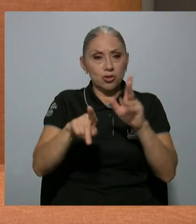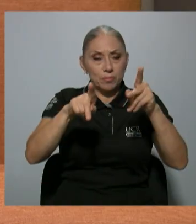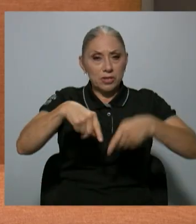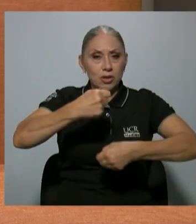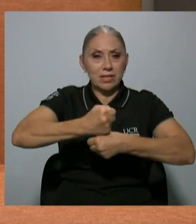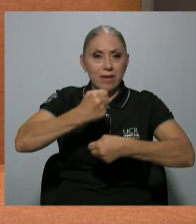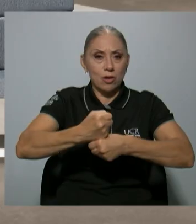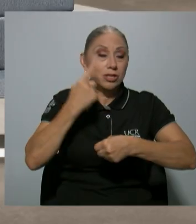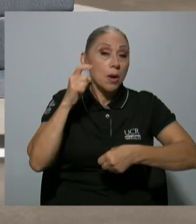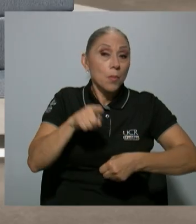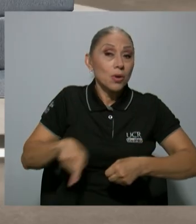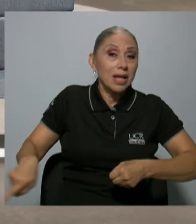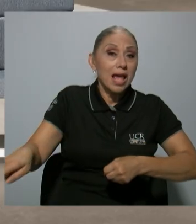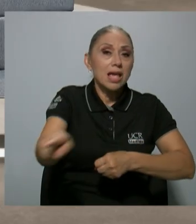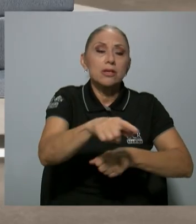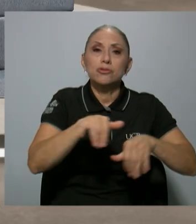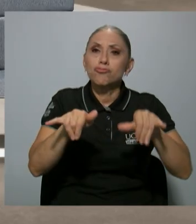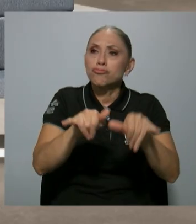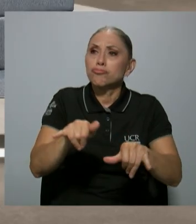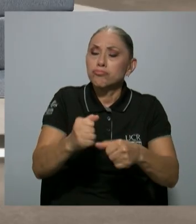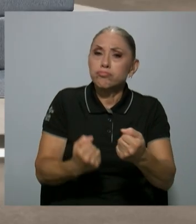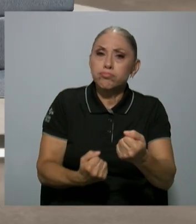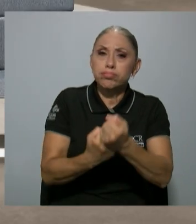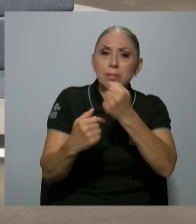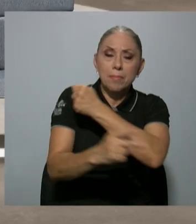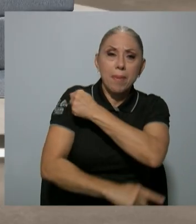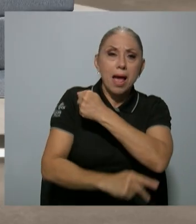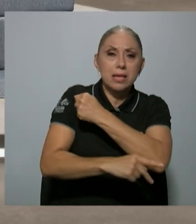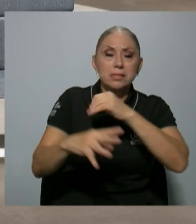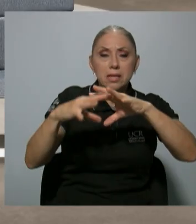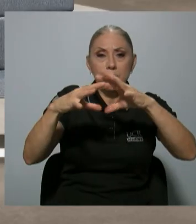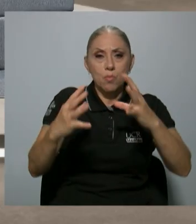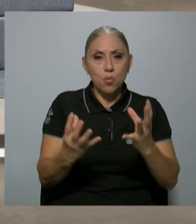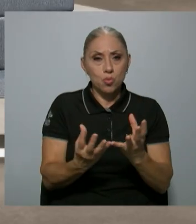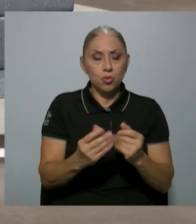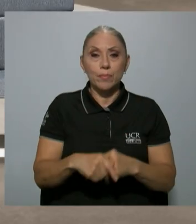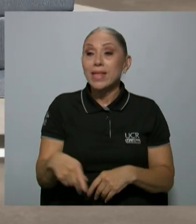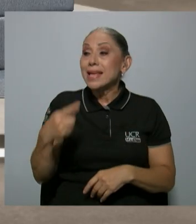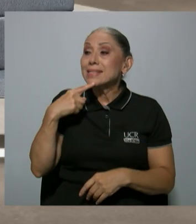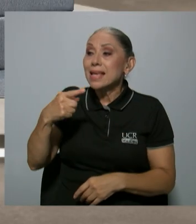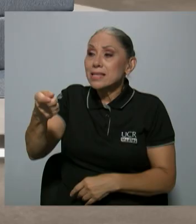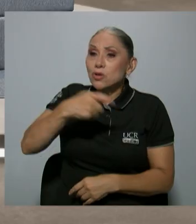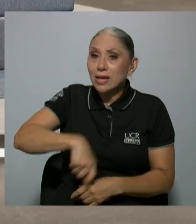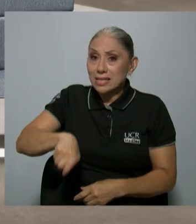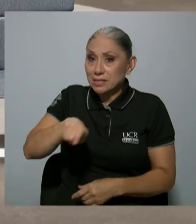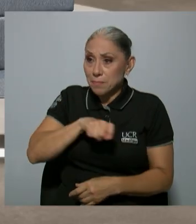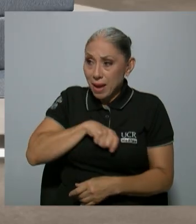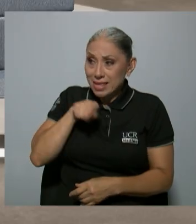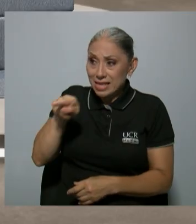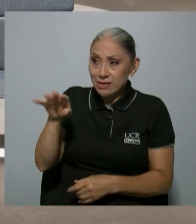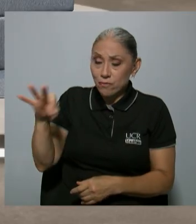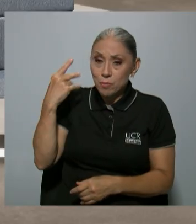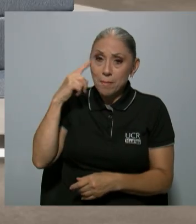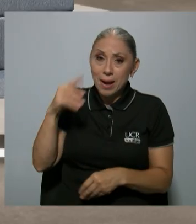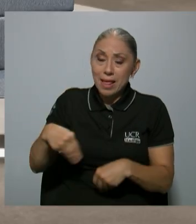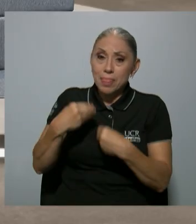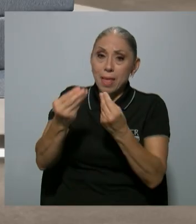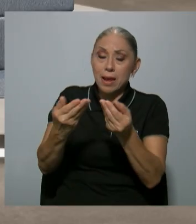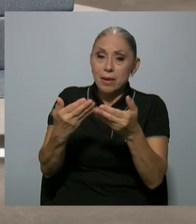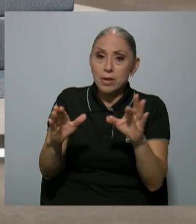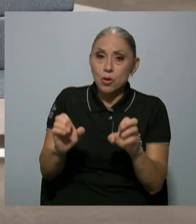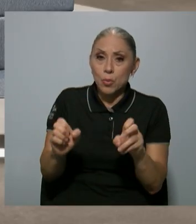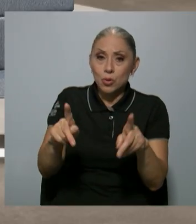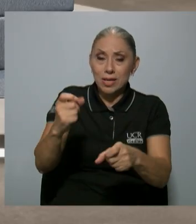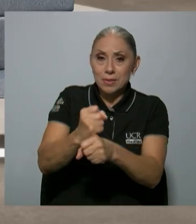sostienen este país y el mundo en general. En España se ha dicho que ese es uno de los mecanismos para generar empleo. Hoy tiene unos récords